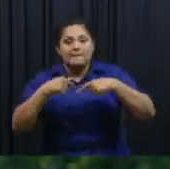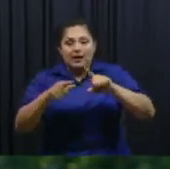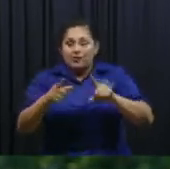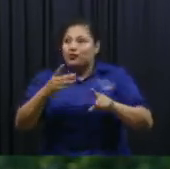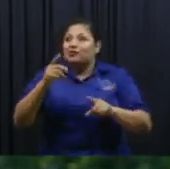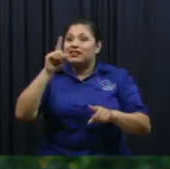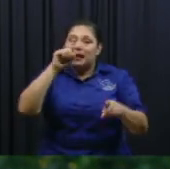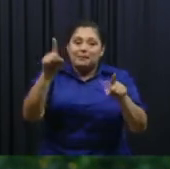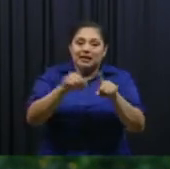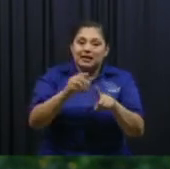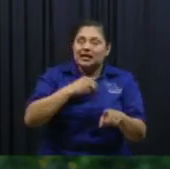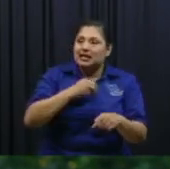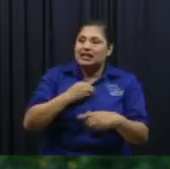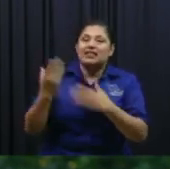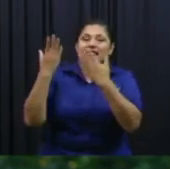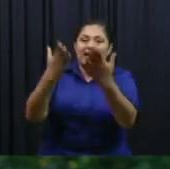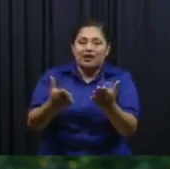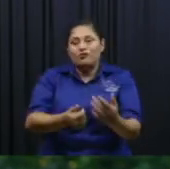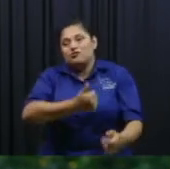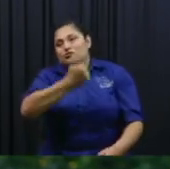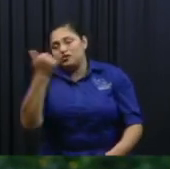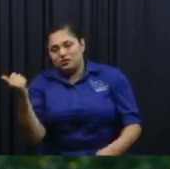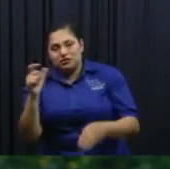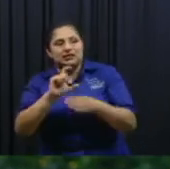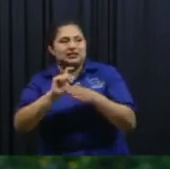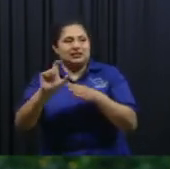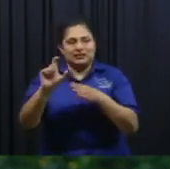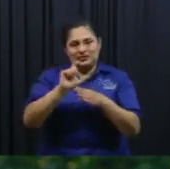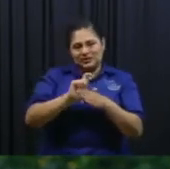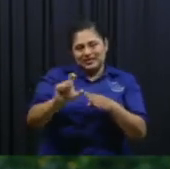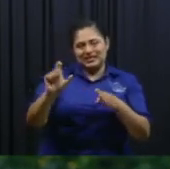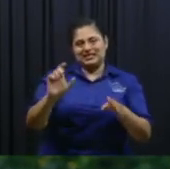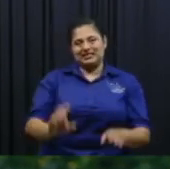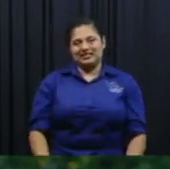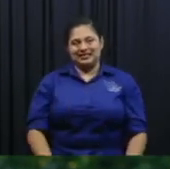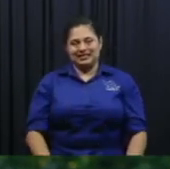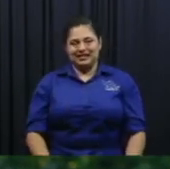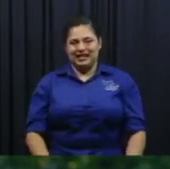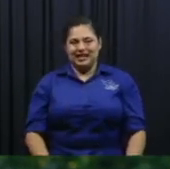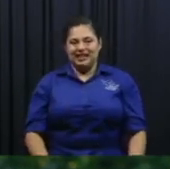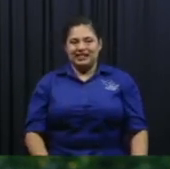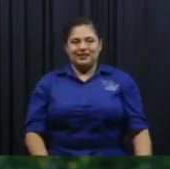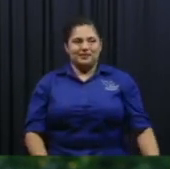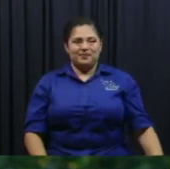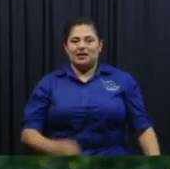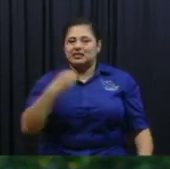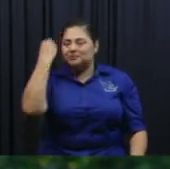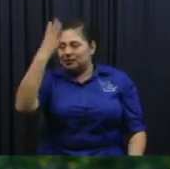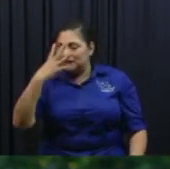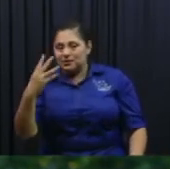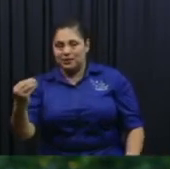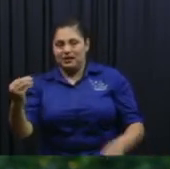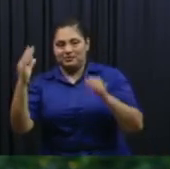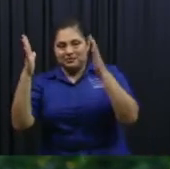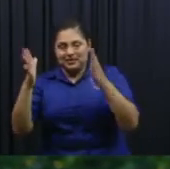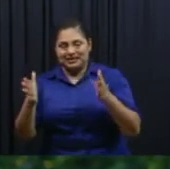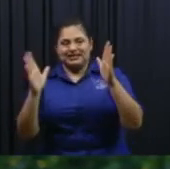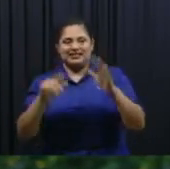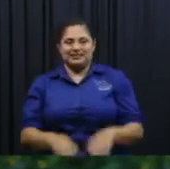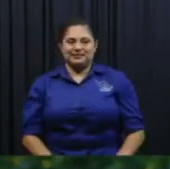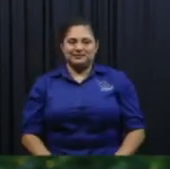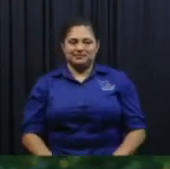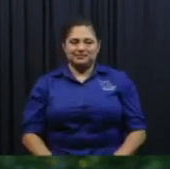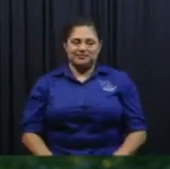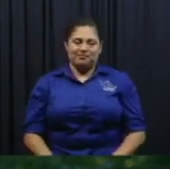quiere dar otras cosas mi papá y tu papá pues nuestro papá mejor Perdón que dije mío verdad amigo dijo el gato cuando